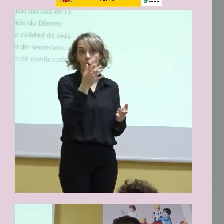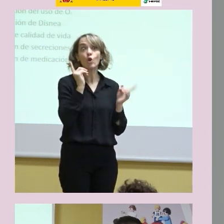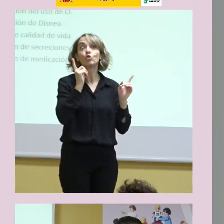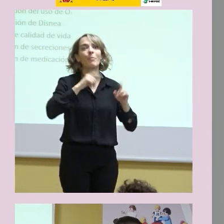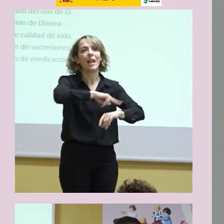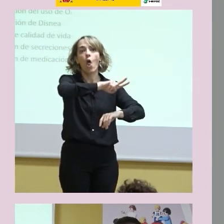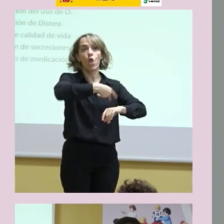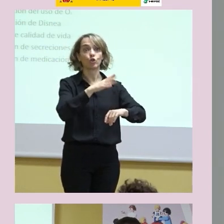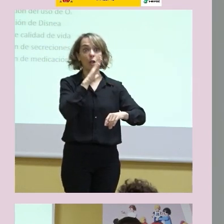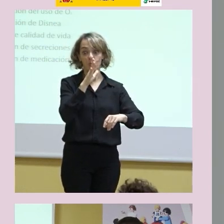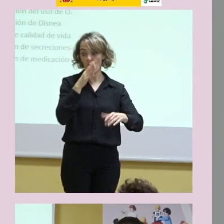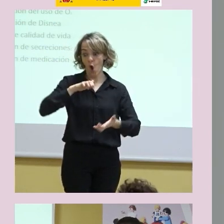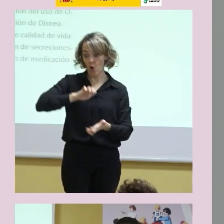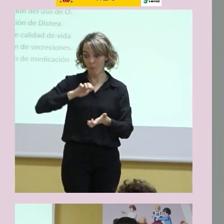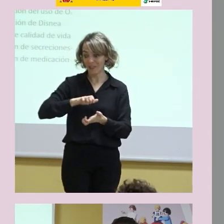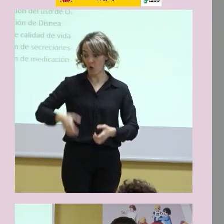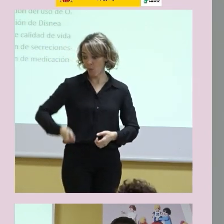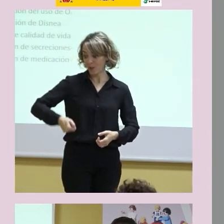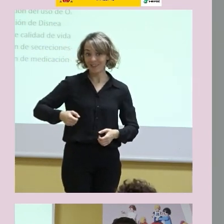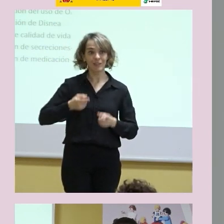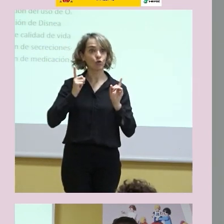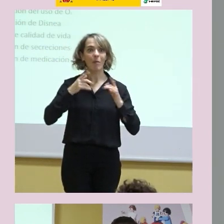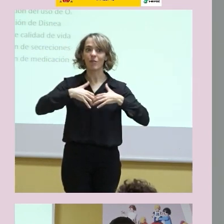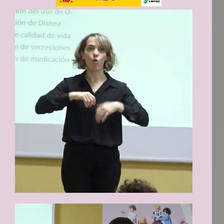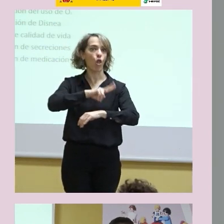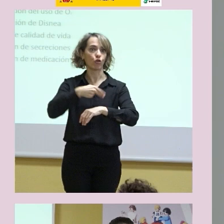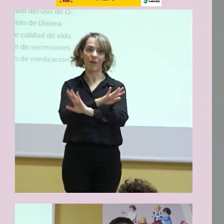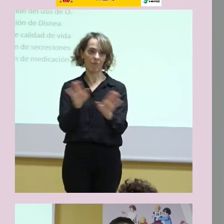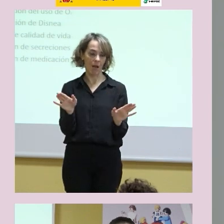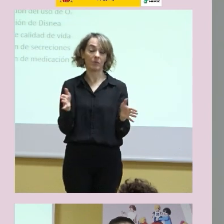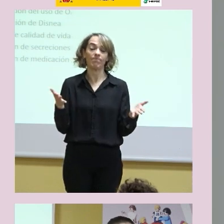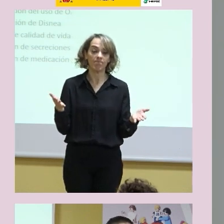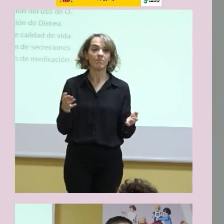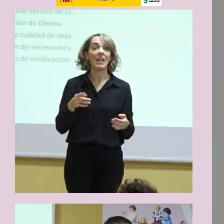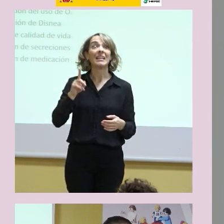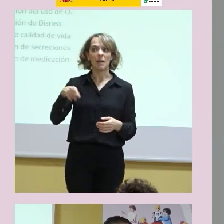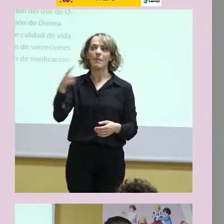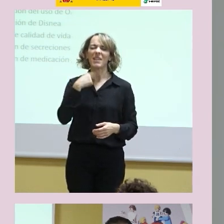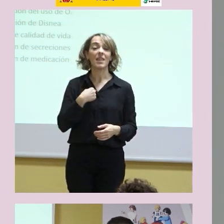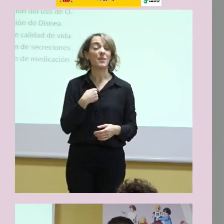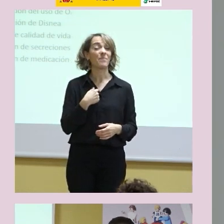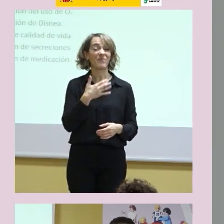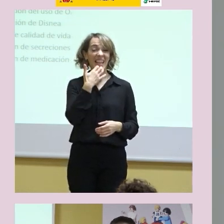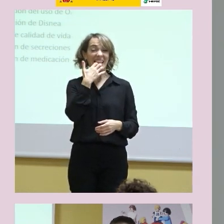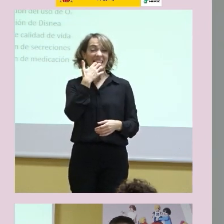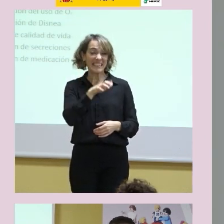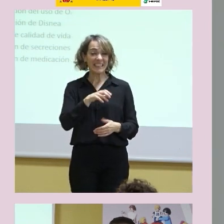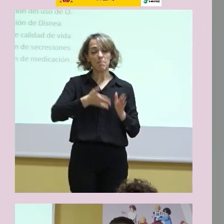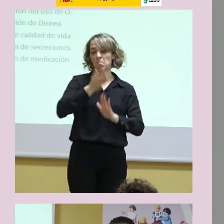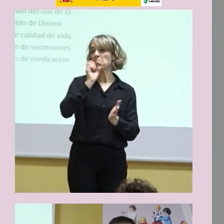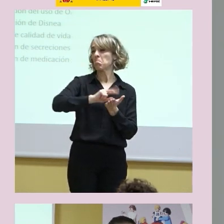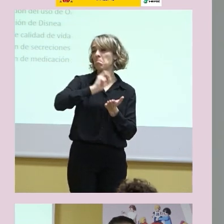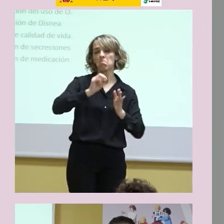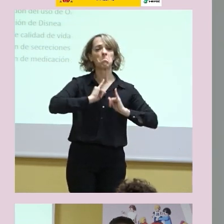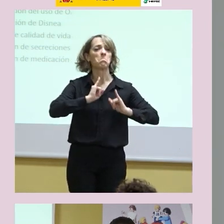podía permitir el oxígeno portátil. También me indican que en cuanto salen a andar con el compresor a dar un